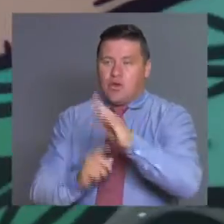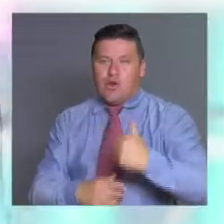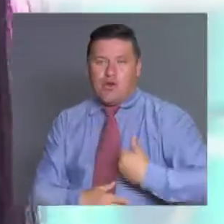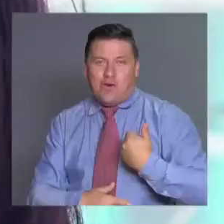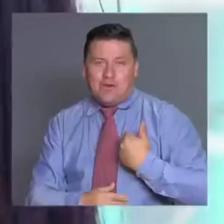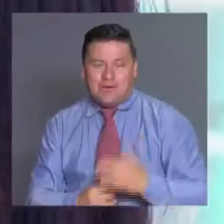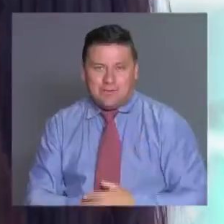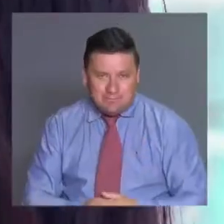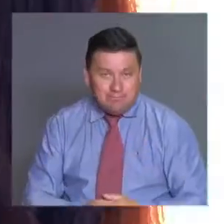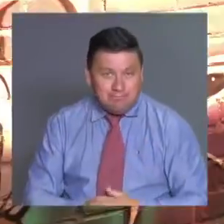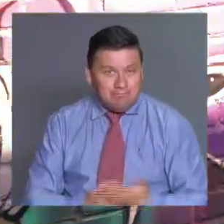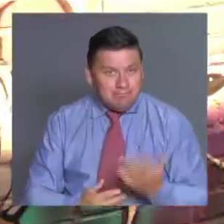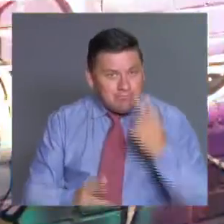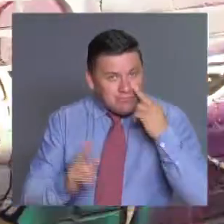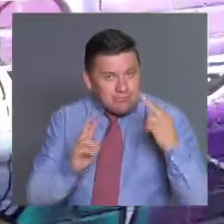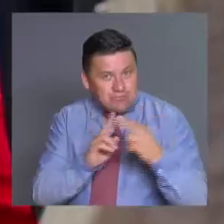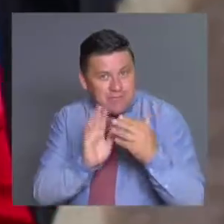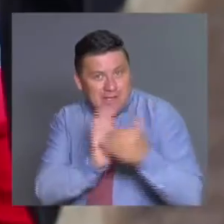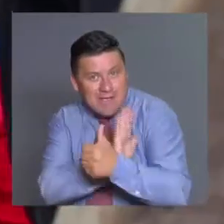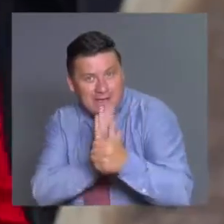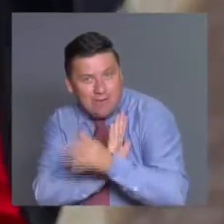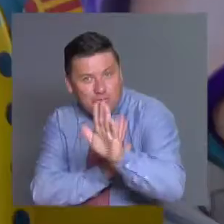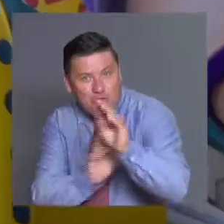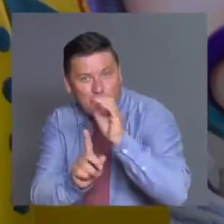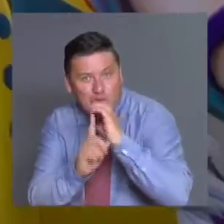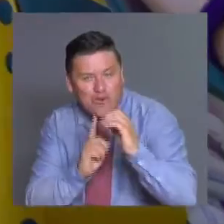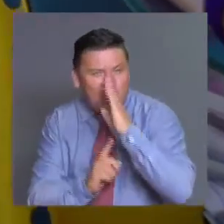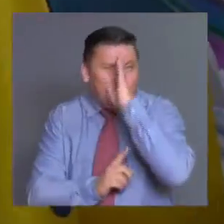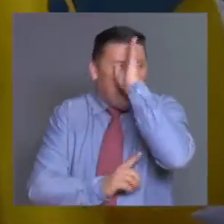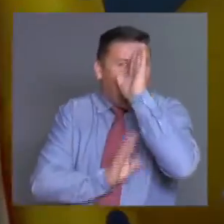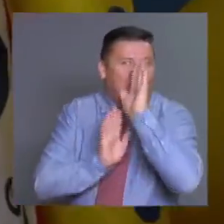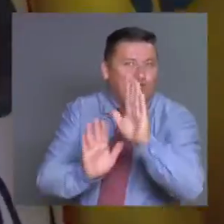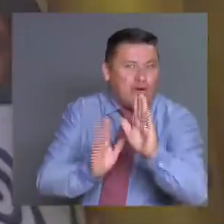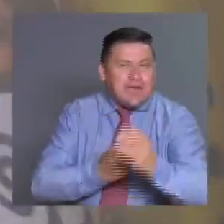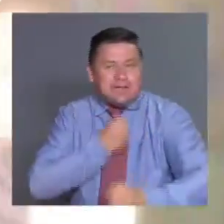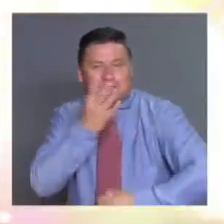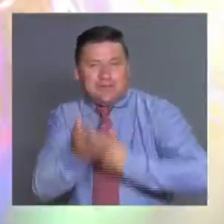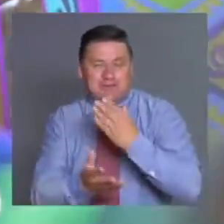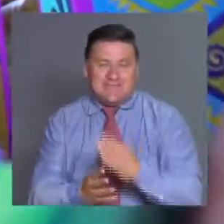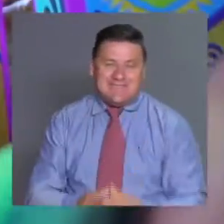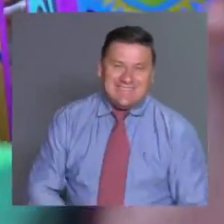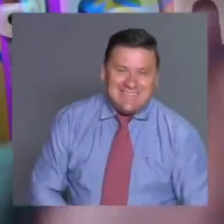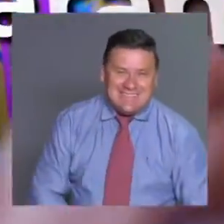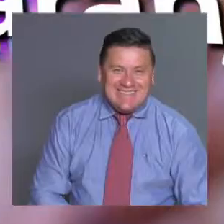jóvenes para dar a conocer su talento en su cultura tradición y expresiones